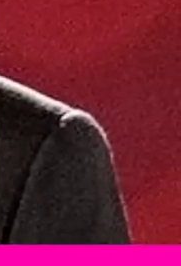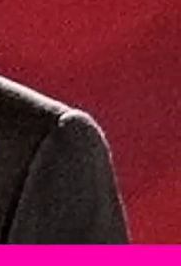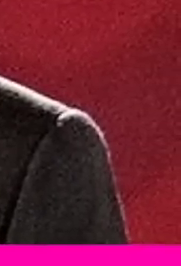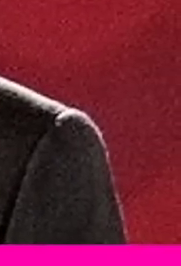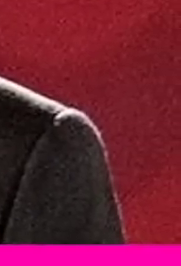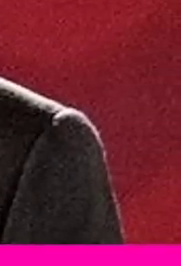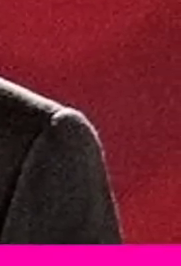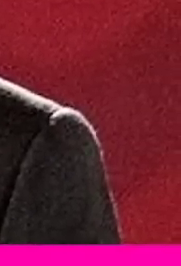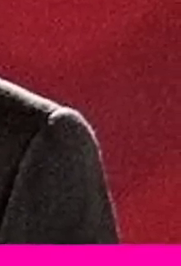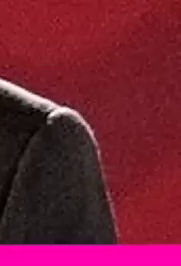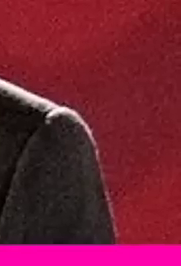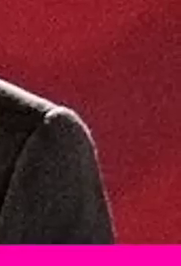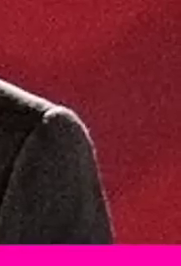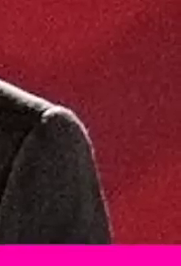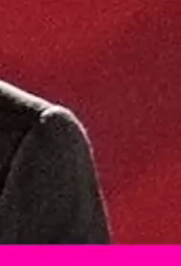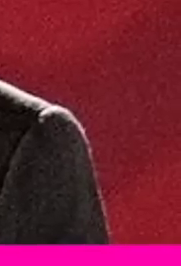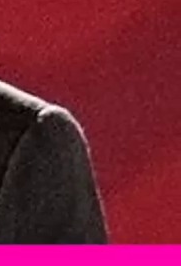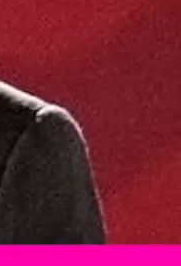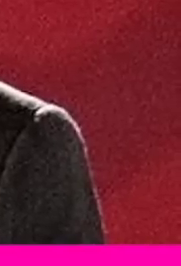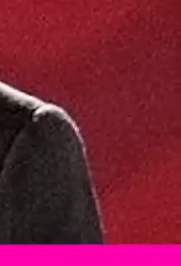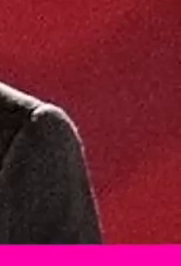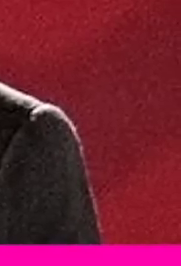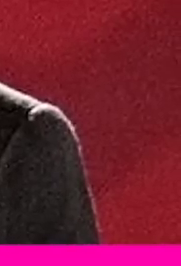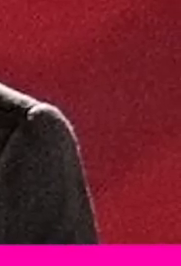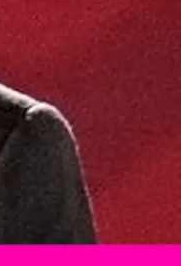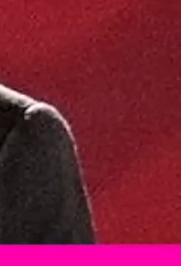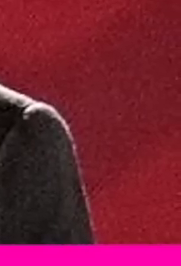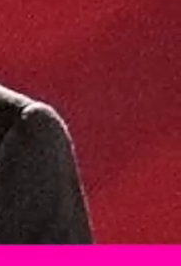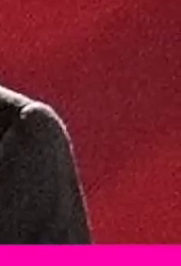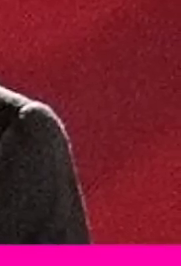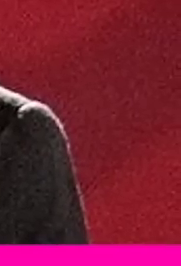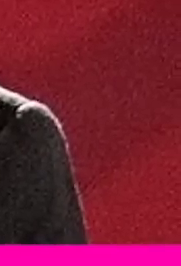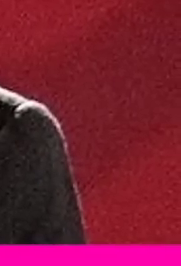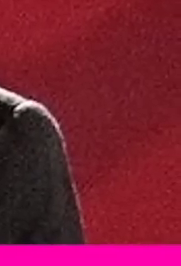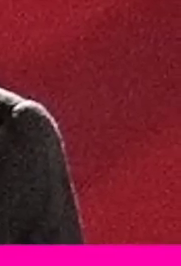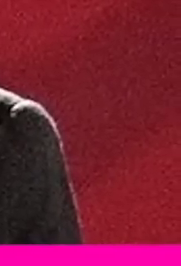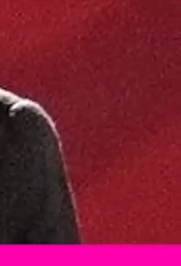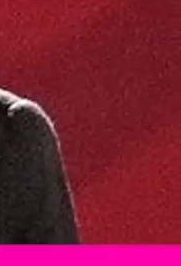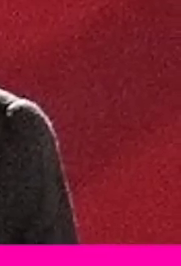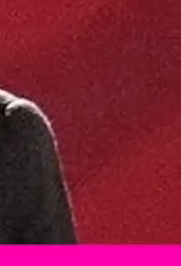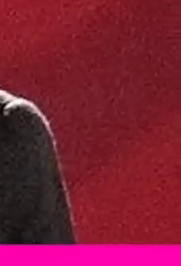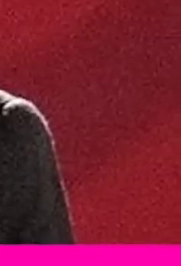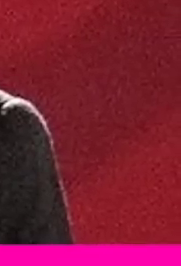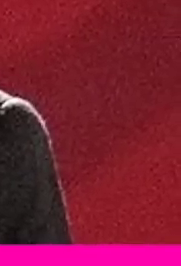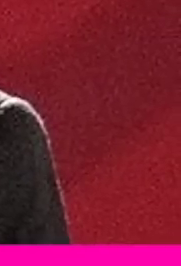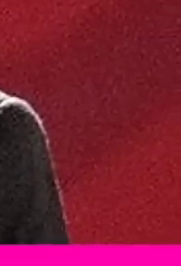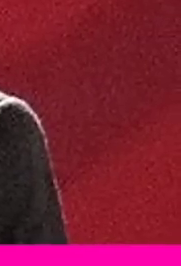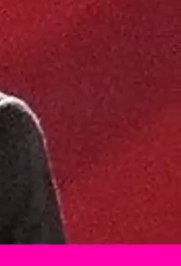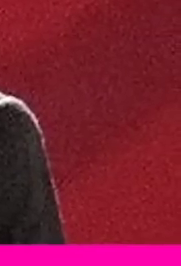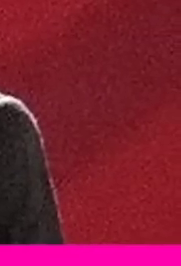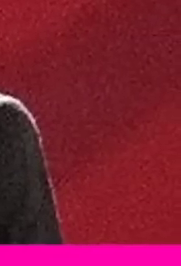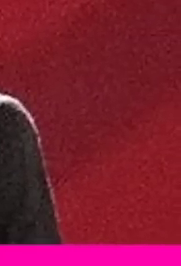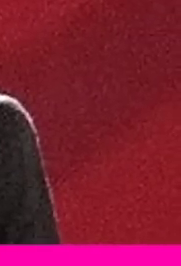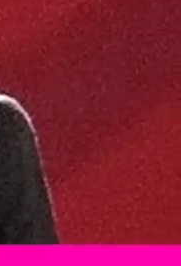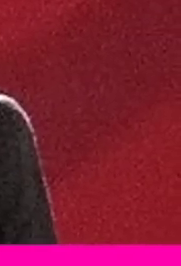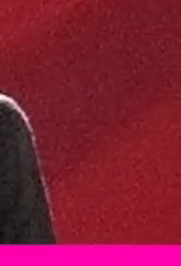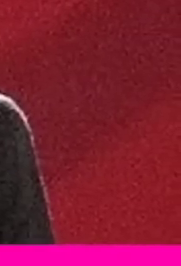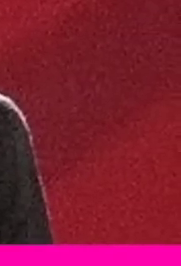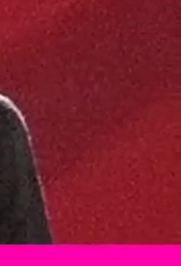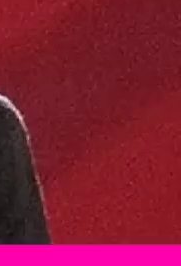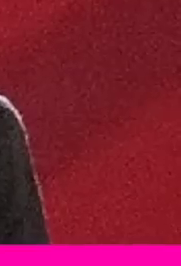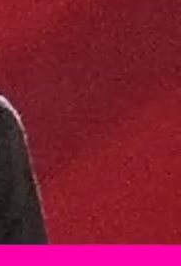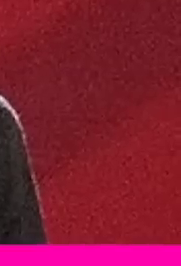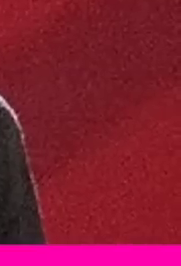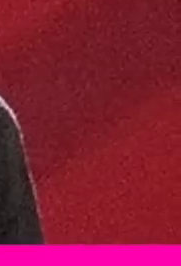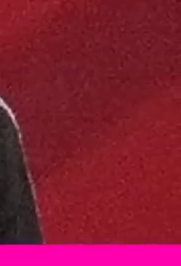buscan es acabar con la democracia de México señores Eso está clarísimo Aquí les comparto este